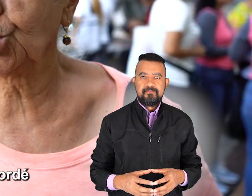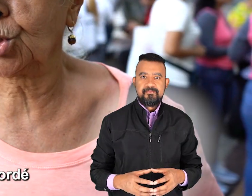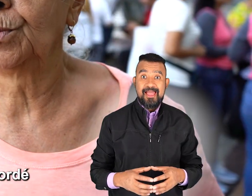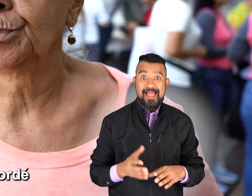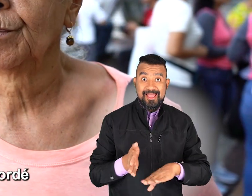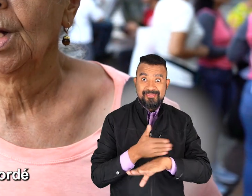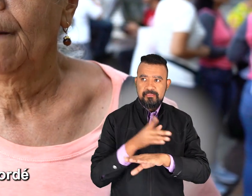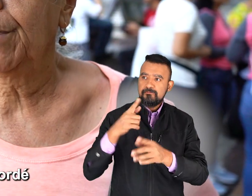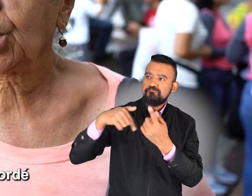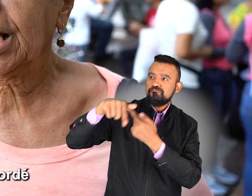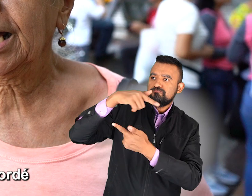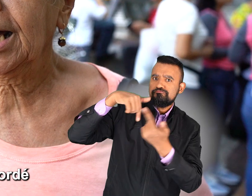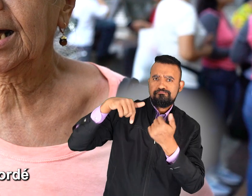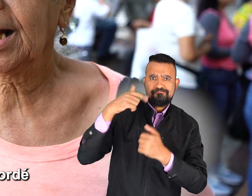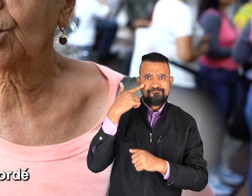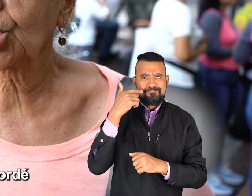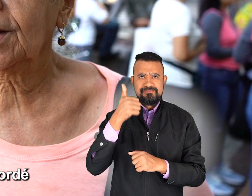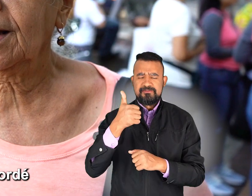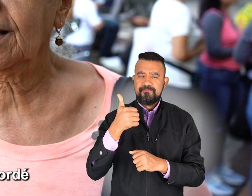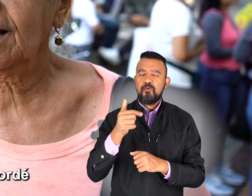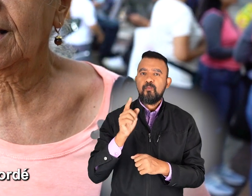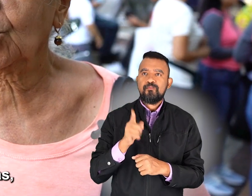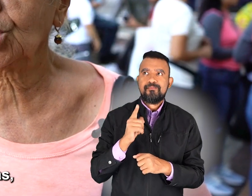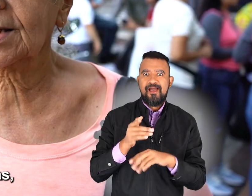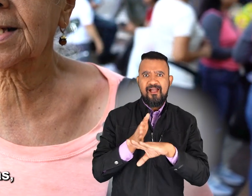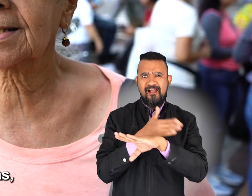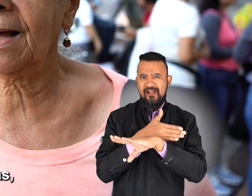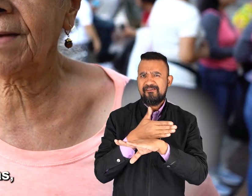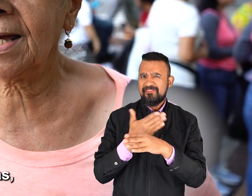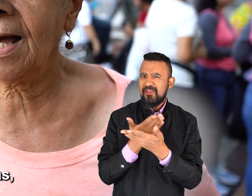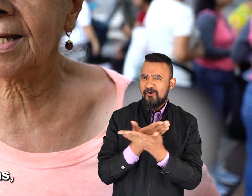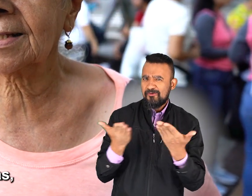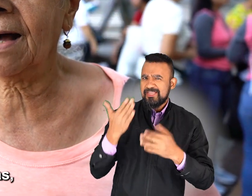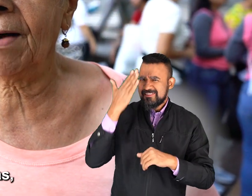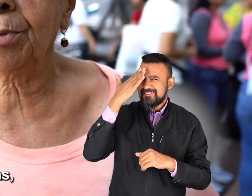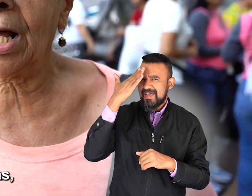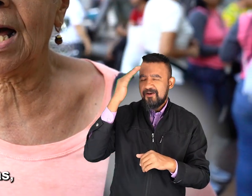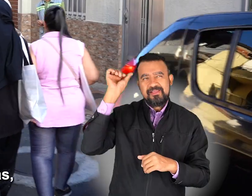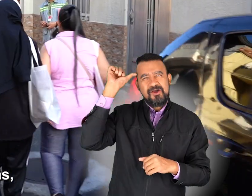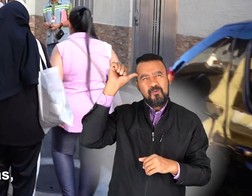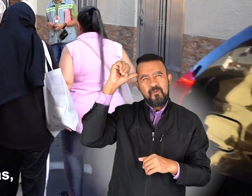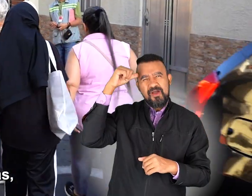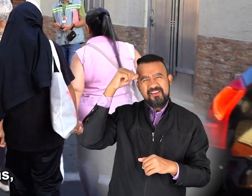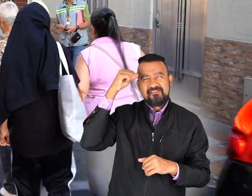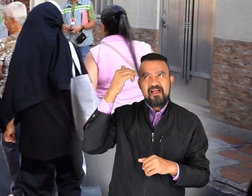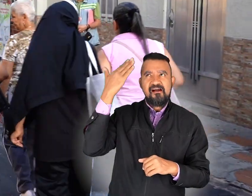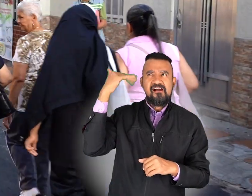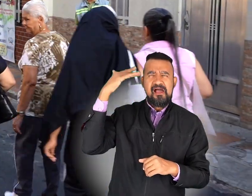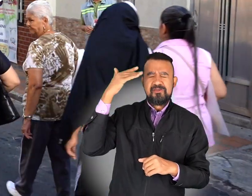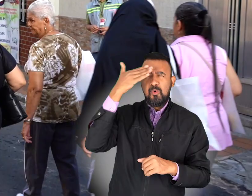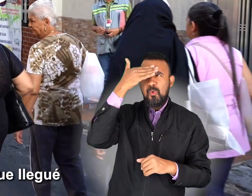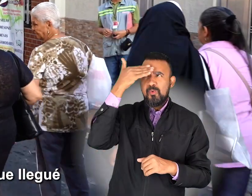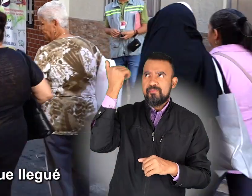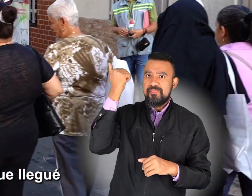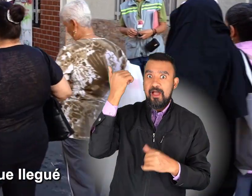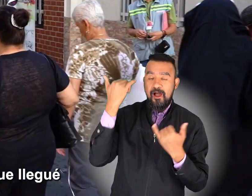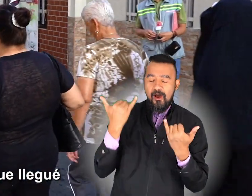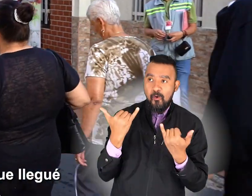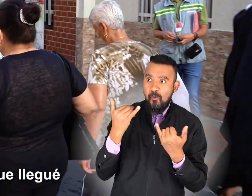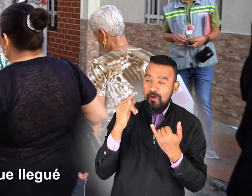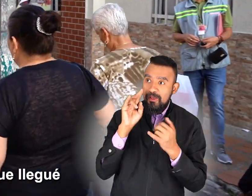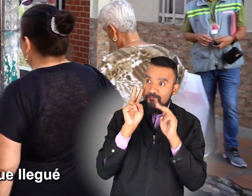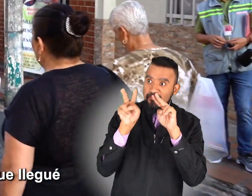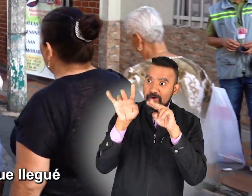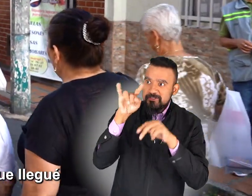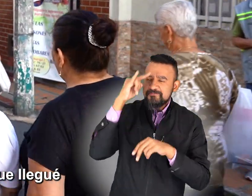gustó mucho porque recordé cosas que sabía y estaban por ahí dormidas. Conocí cosas